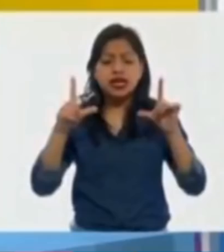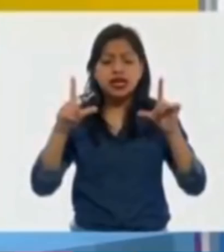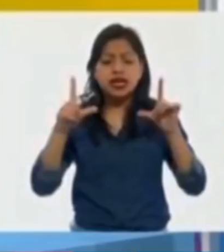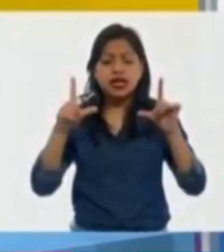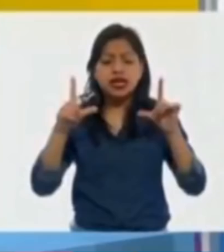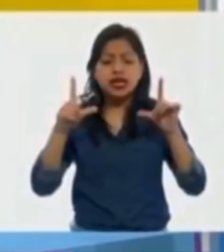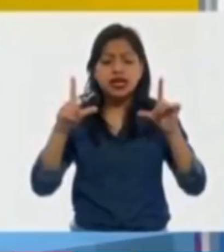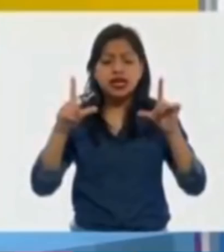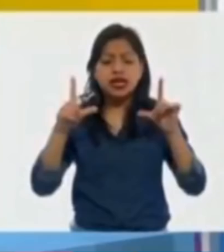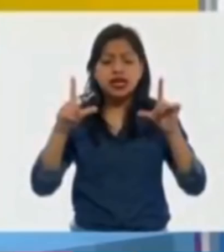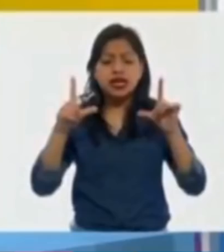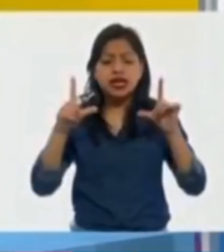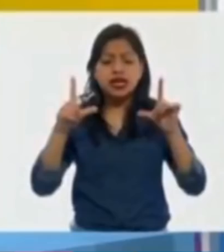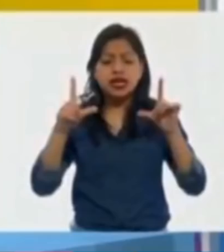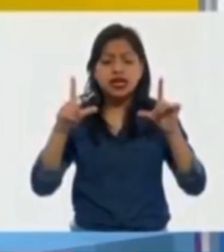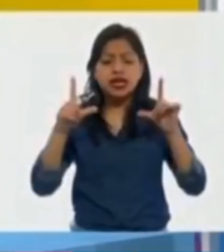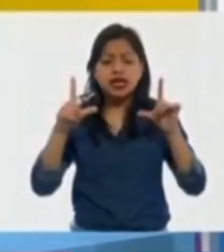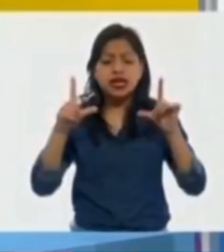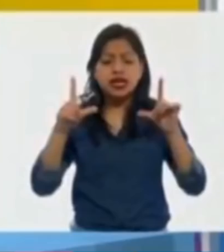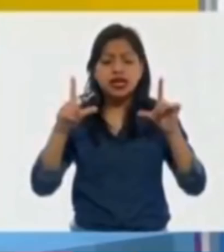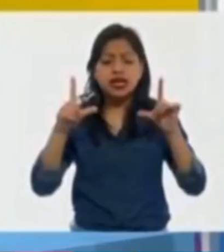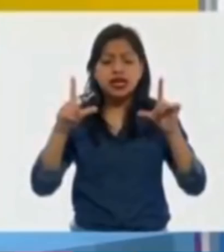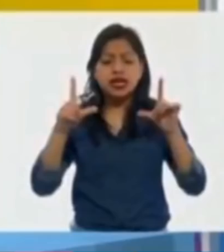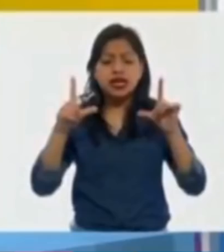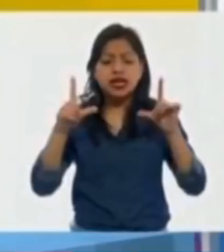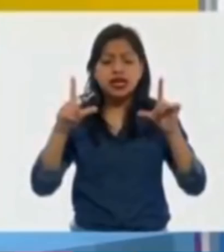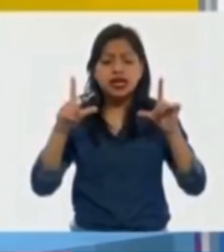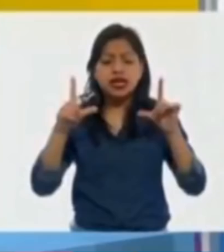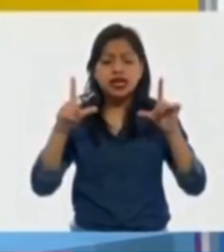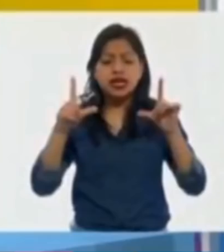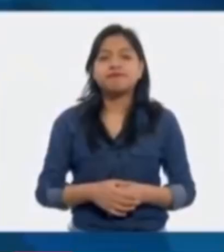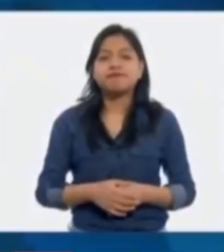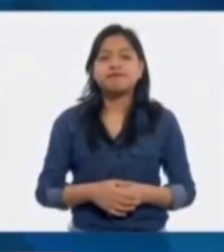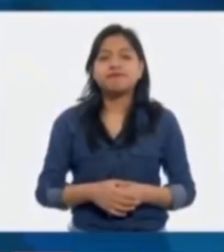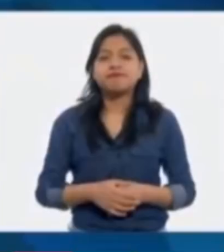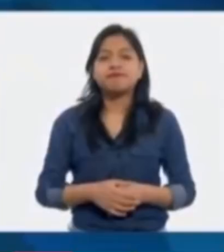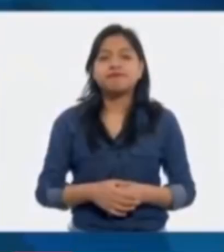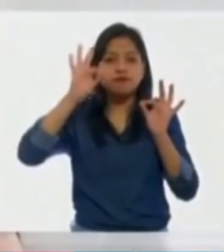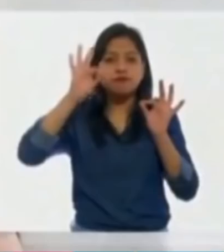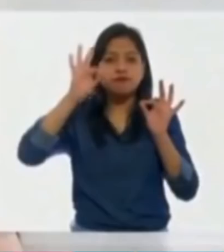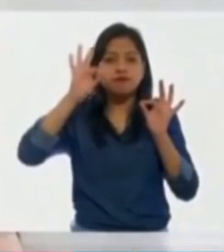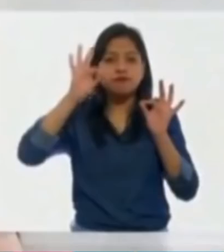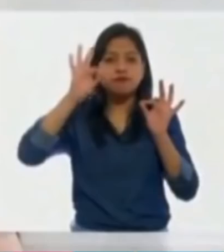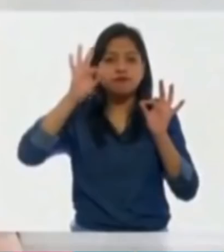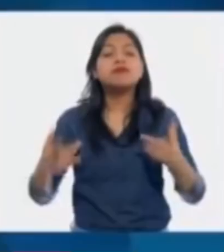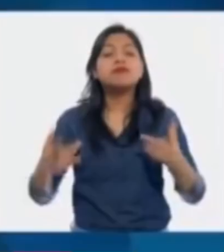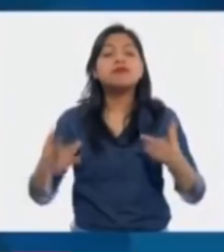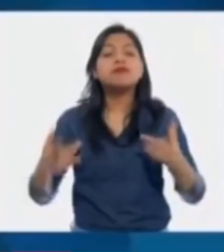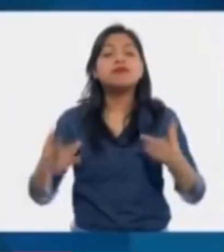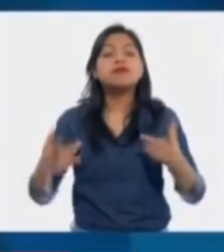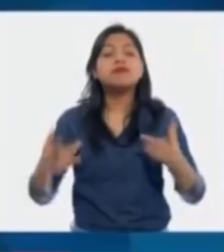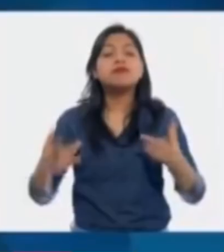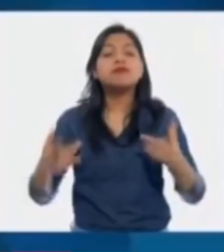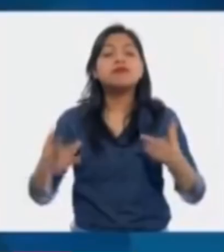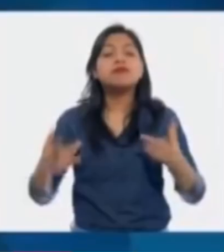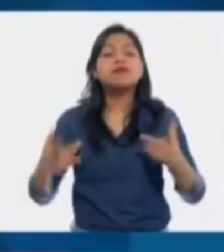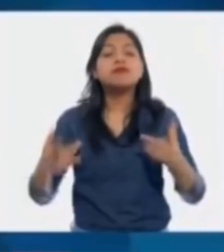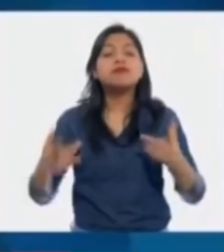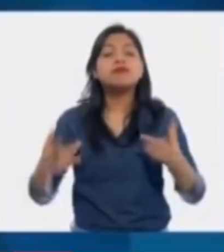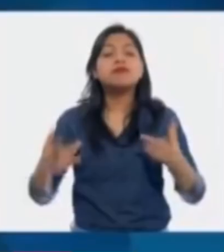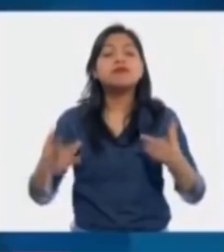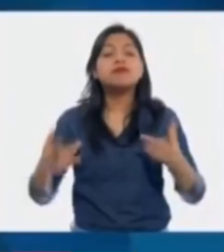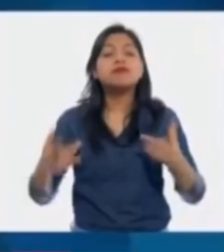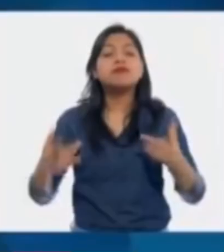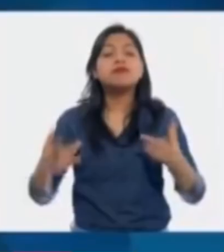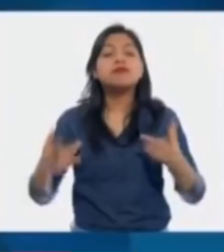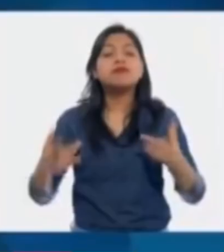contenido de las tarjetas y luego jueguen tripas de gato. Larisa, la presentadora, elige el rosa y le vamos a unir Los textos expositivos son